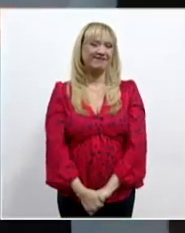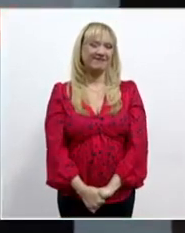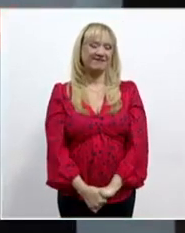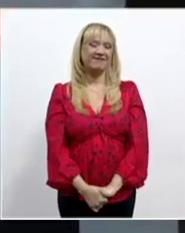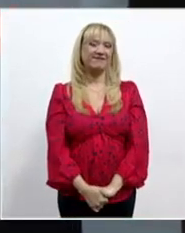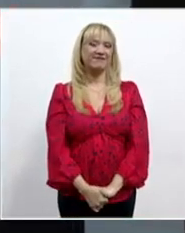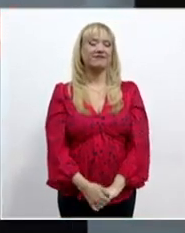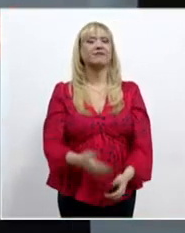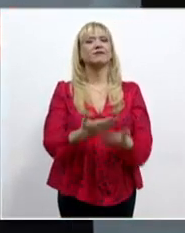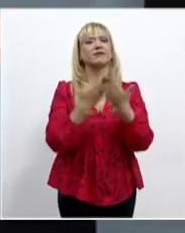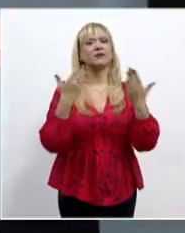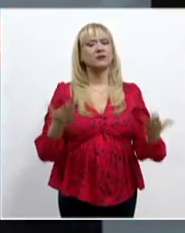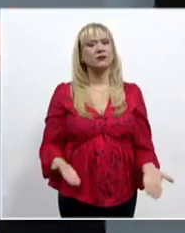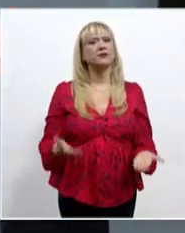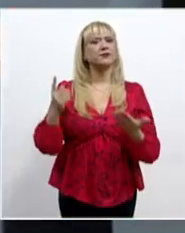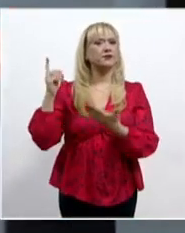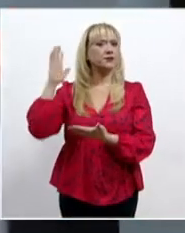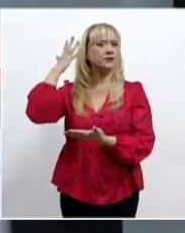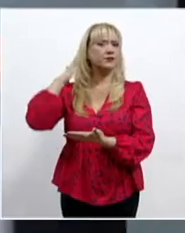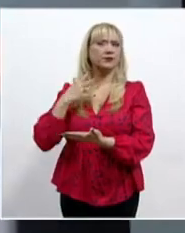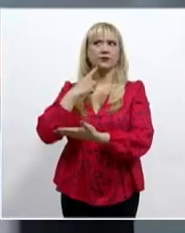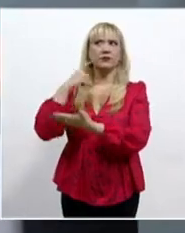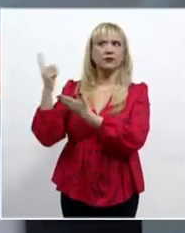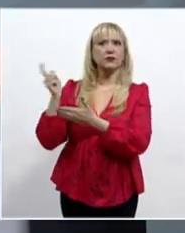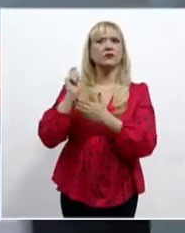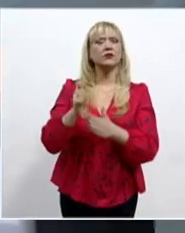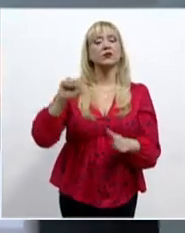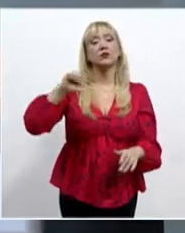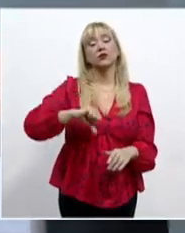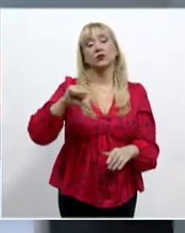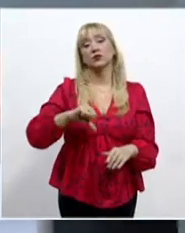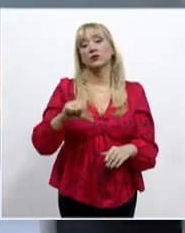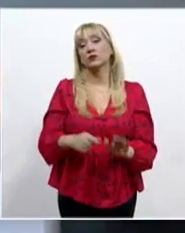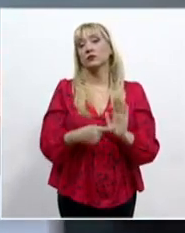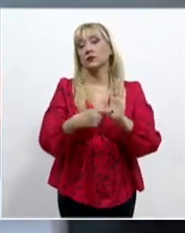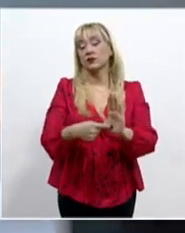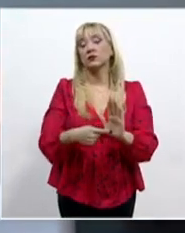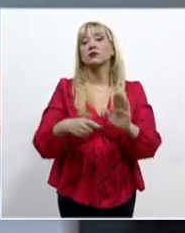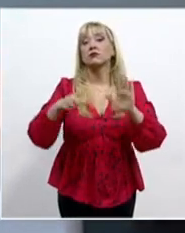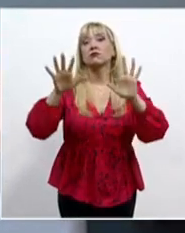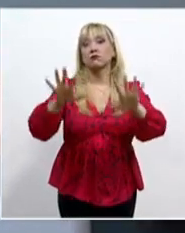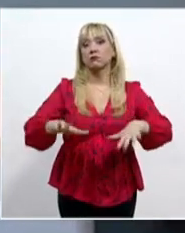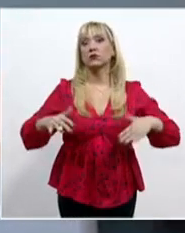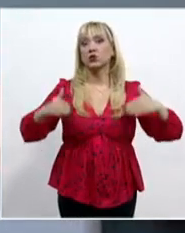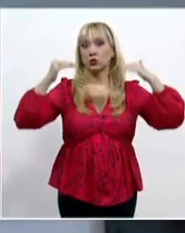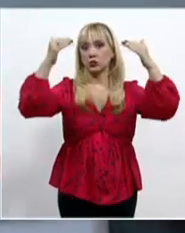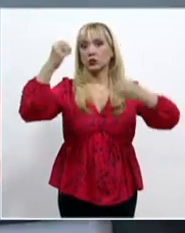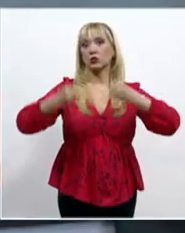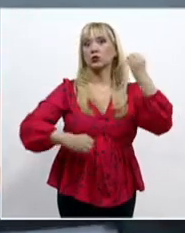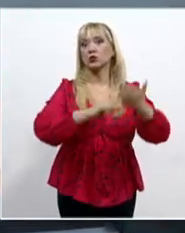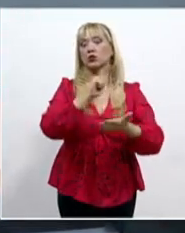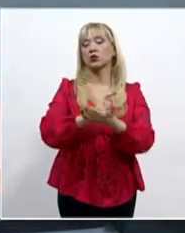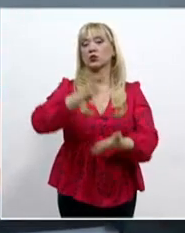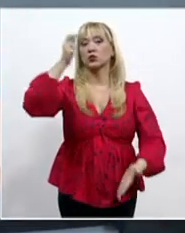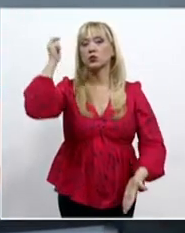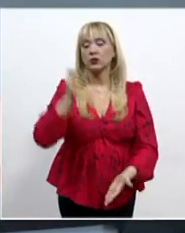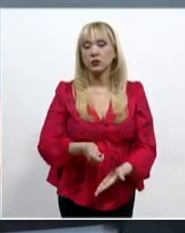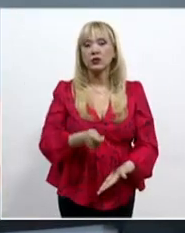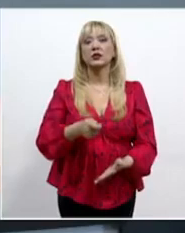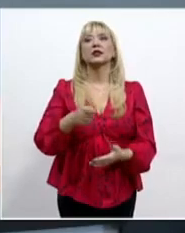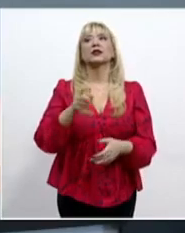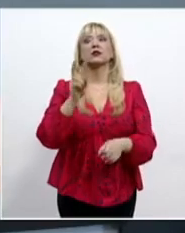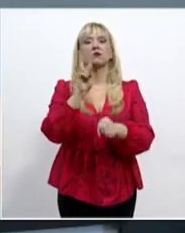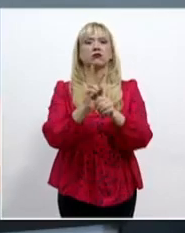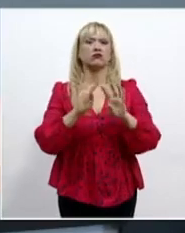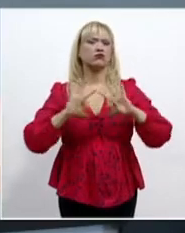Vamos directo con la información porque esta tarde se llevó a cabo una sesión solemne conjunta de los plenos de la Suprema Corte de Justicia de la Nación, el Consejo